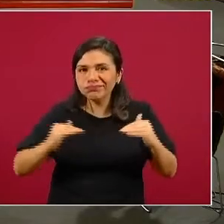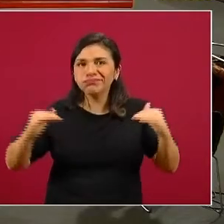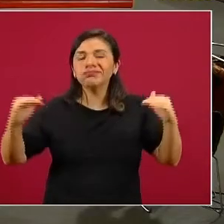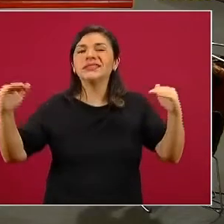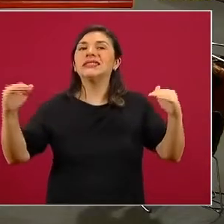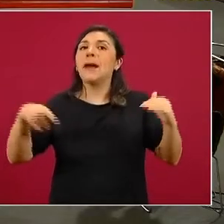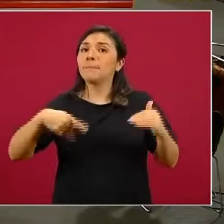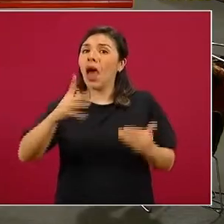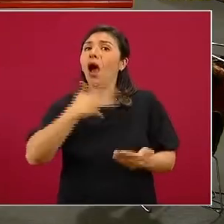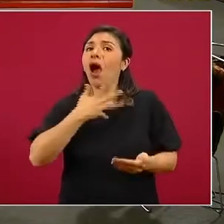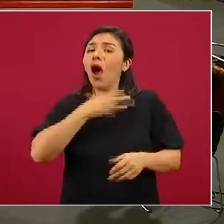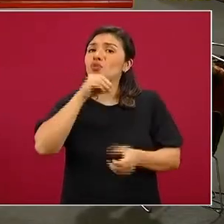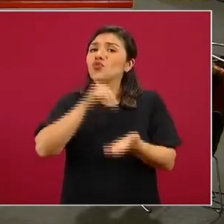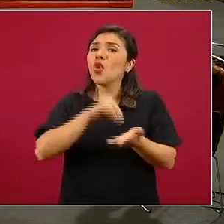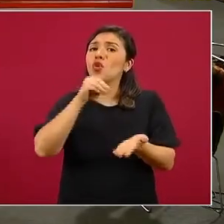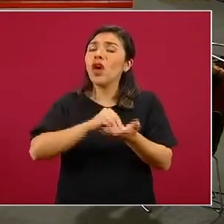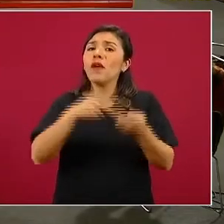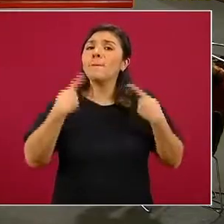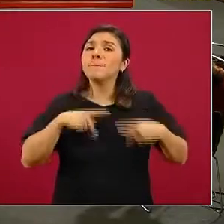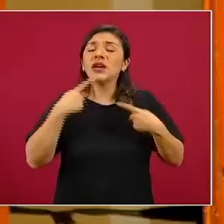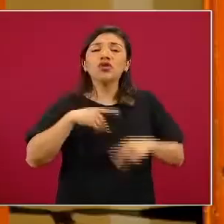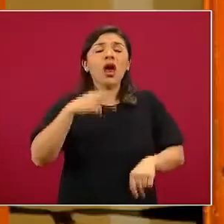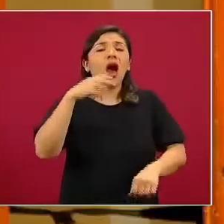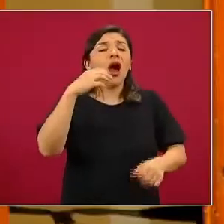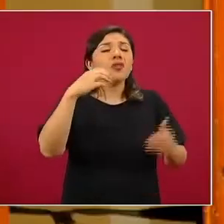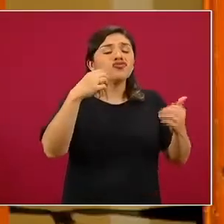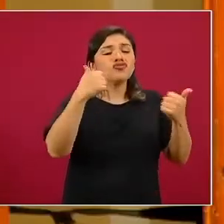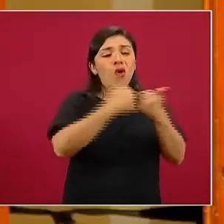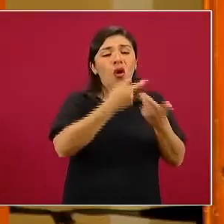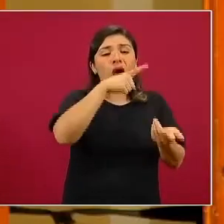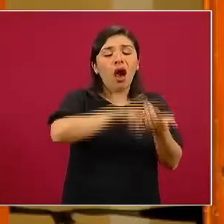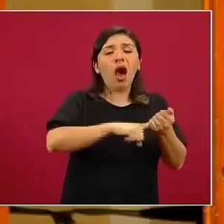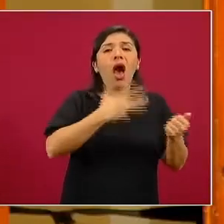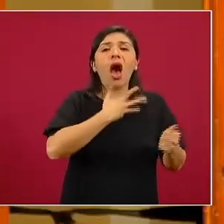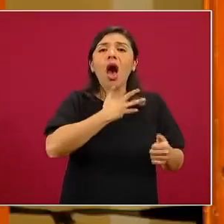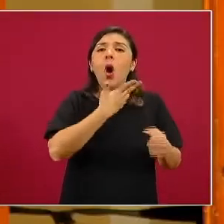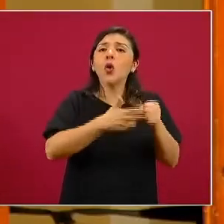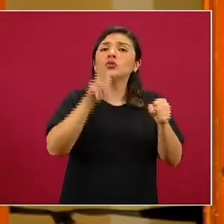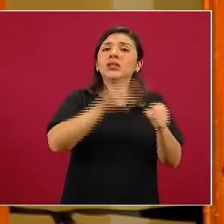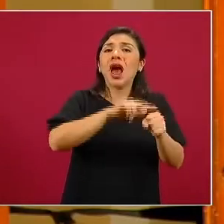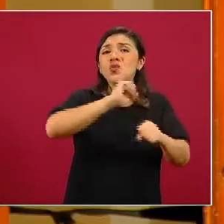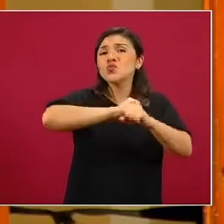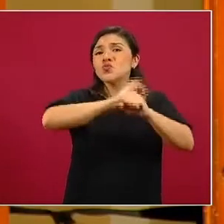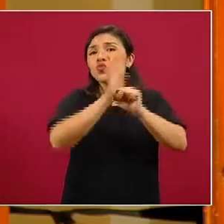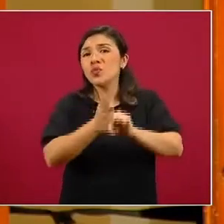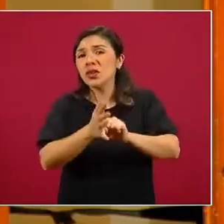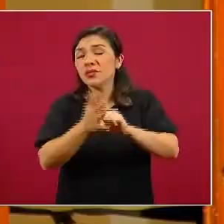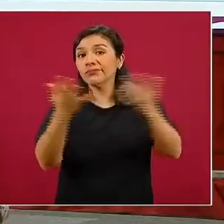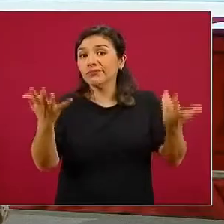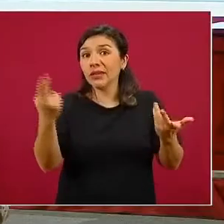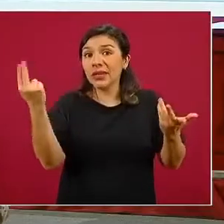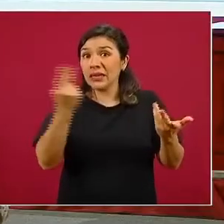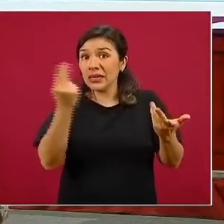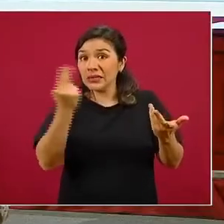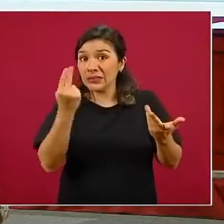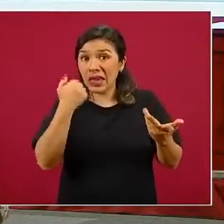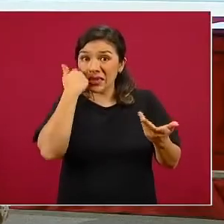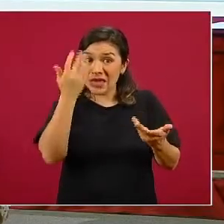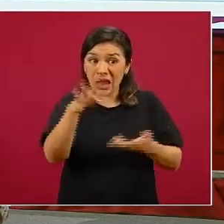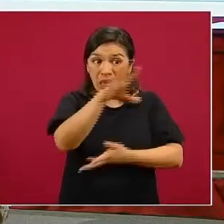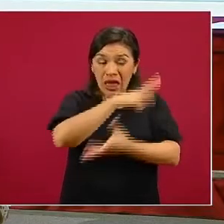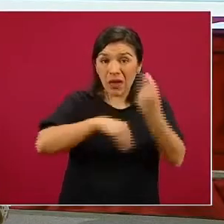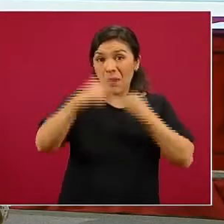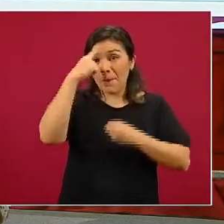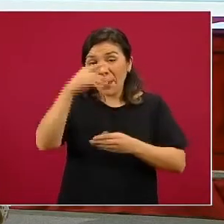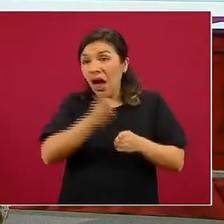habiendo camas ocupadas con pacientes con COVID dentro de los hospitales. Y para un trasplante que se haga tiene que salir o a terapia